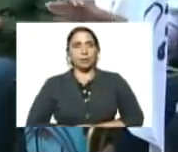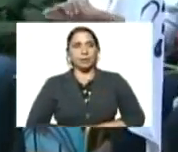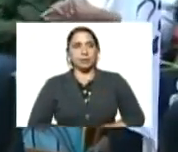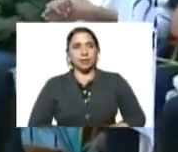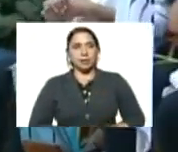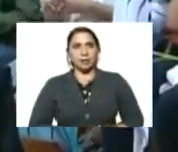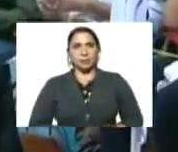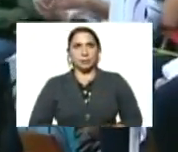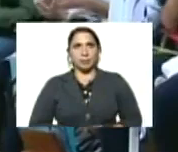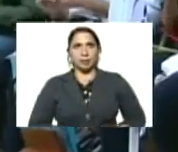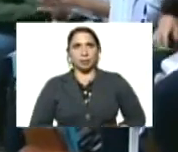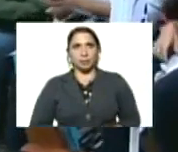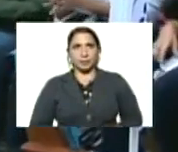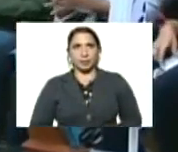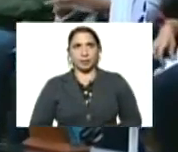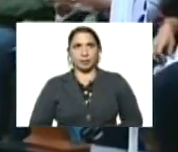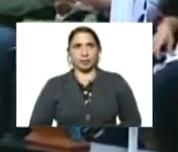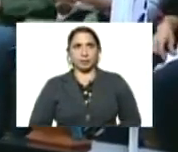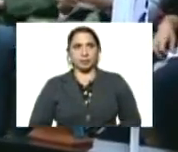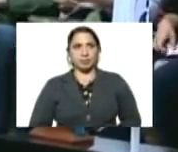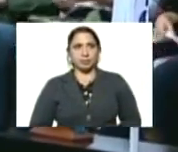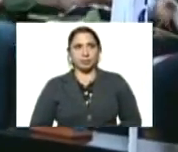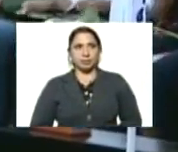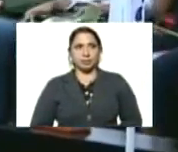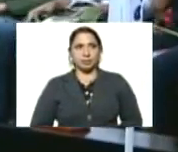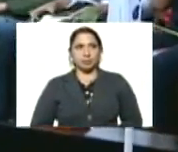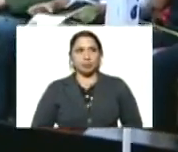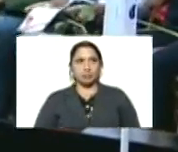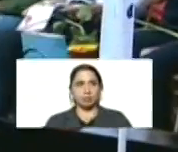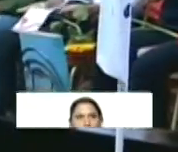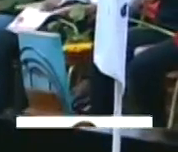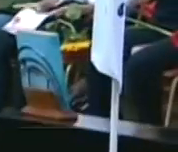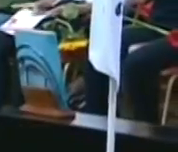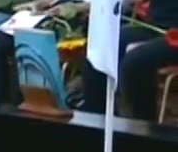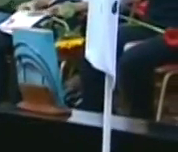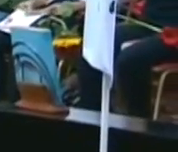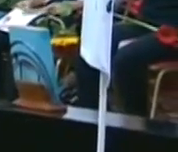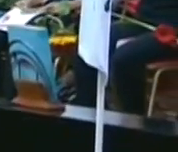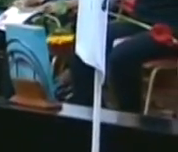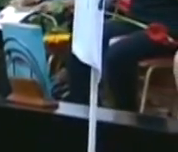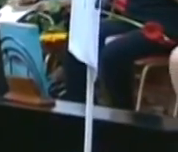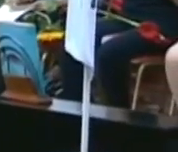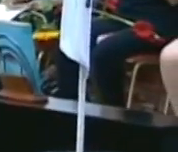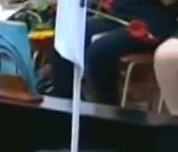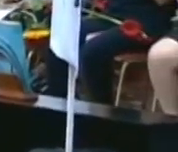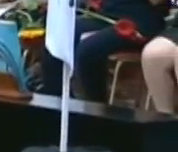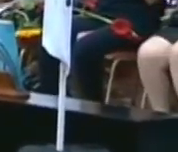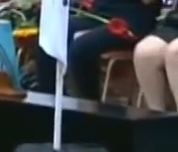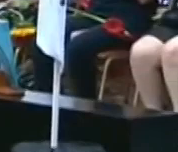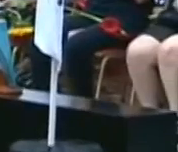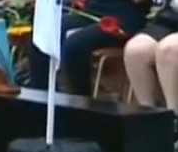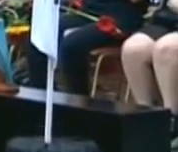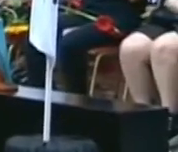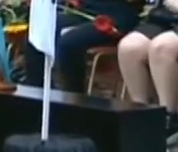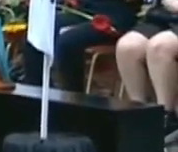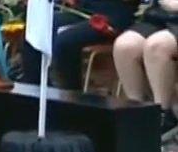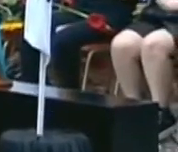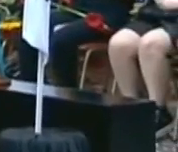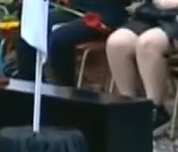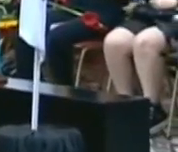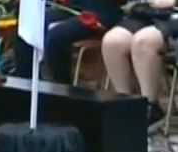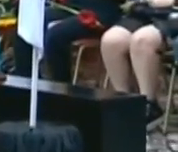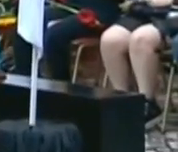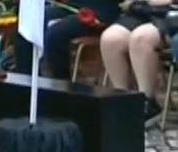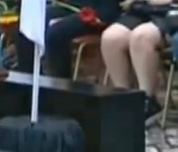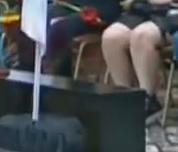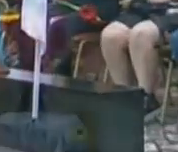No olvidar el legado del comandante eterno Hugo Chávez es una de las tareas históricas que tiene el pueblo de Venezuela.